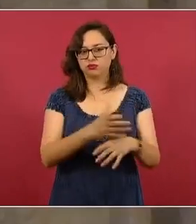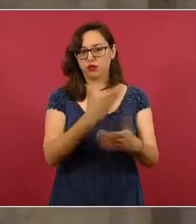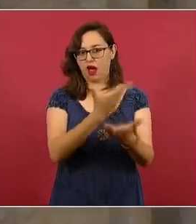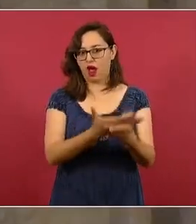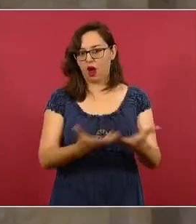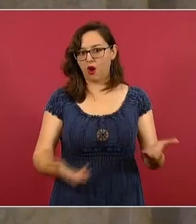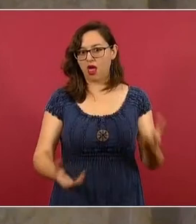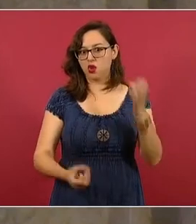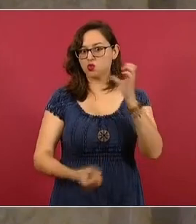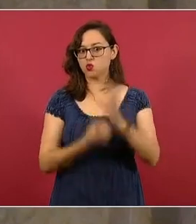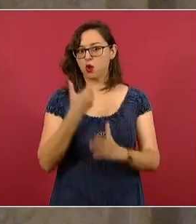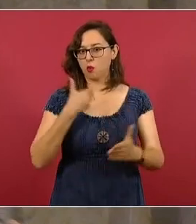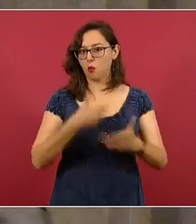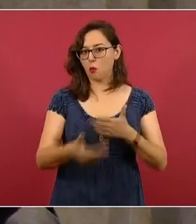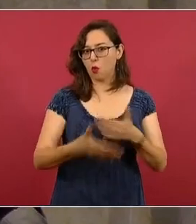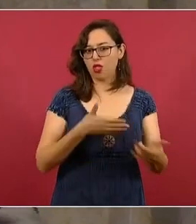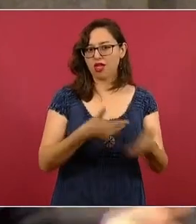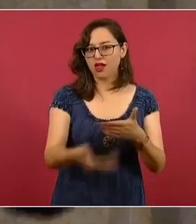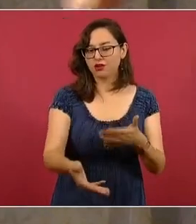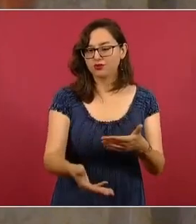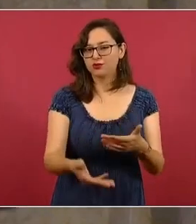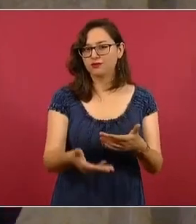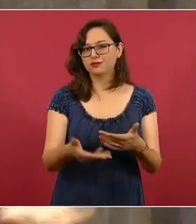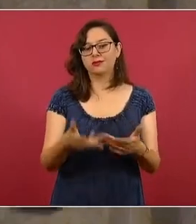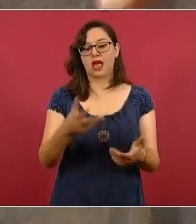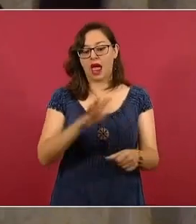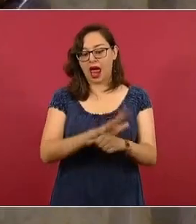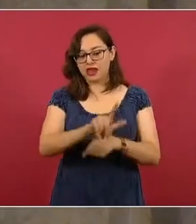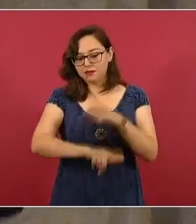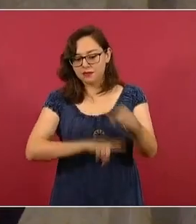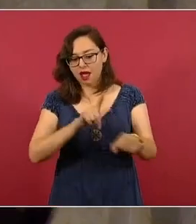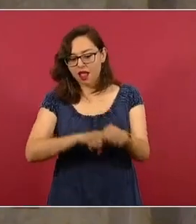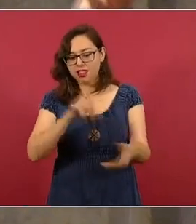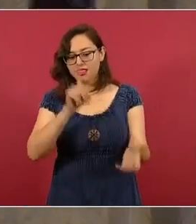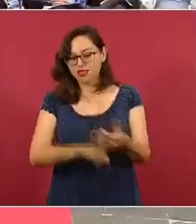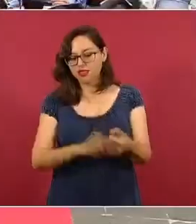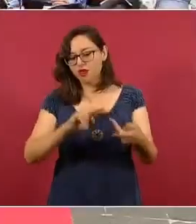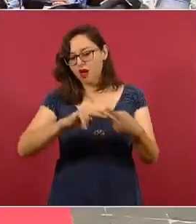es distinto. Entonces ya no se puede